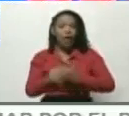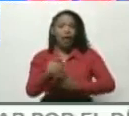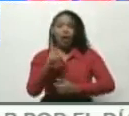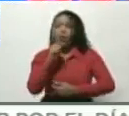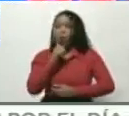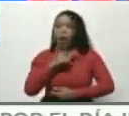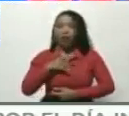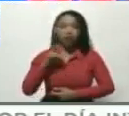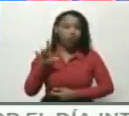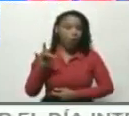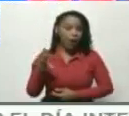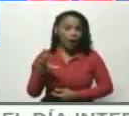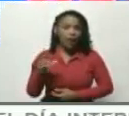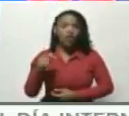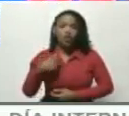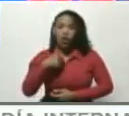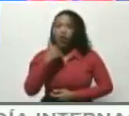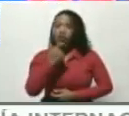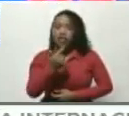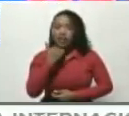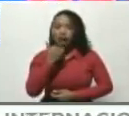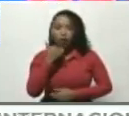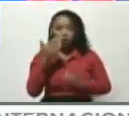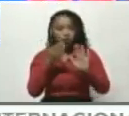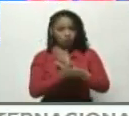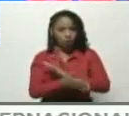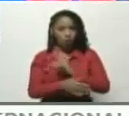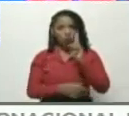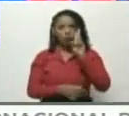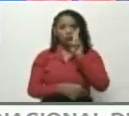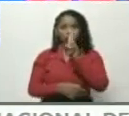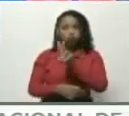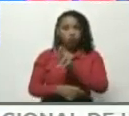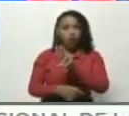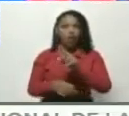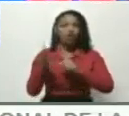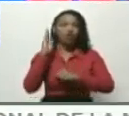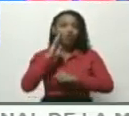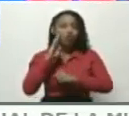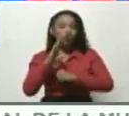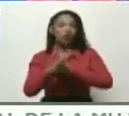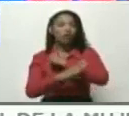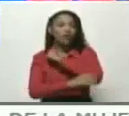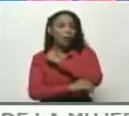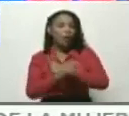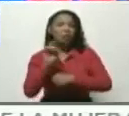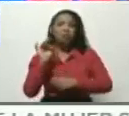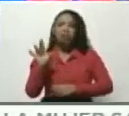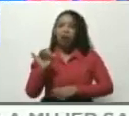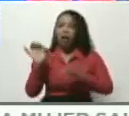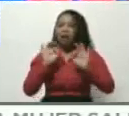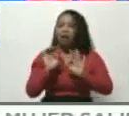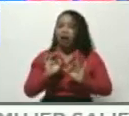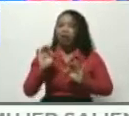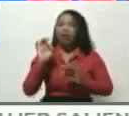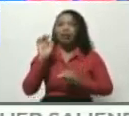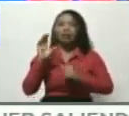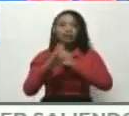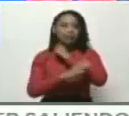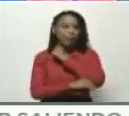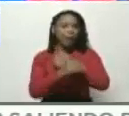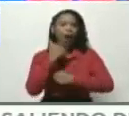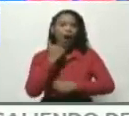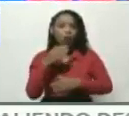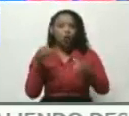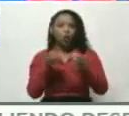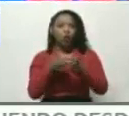indolencia. Y le voy a decir algo, cuando uno ve burocracia, indolencia, corrupción, en el